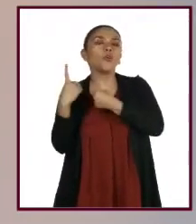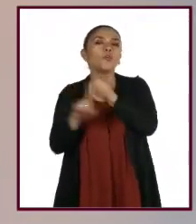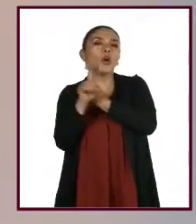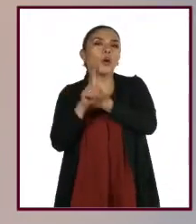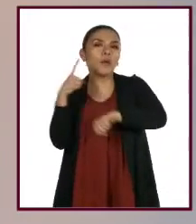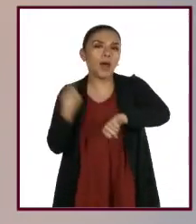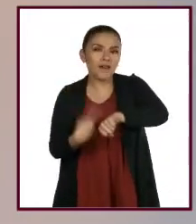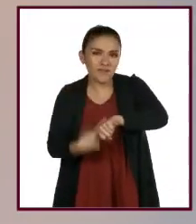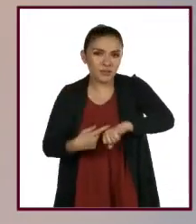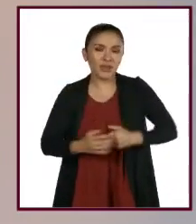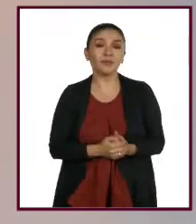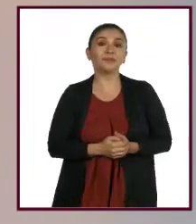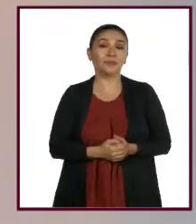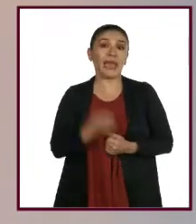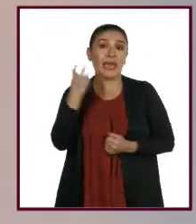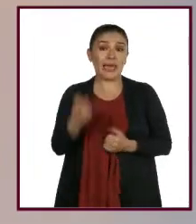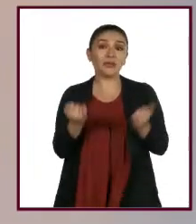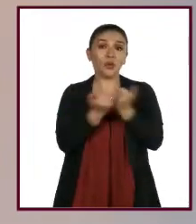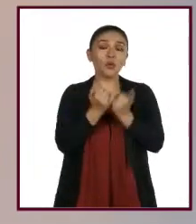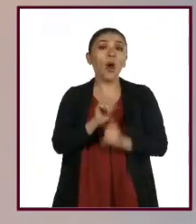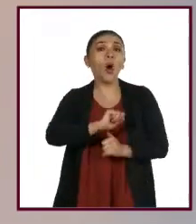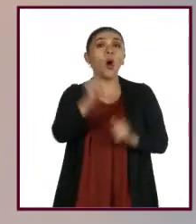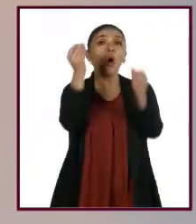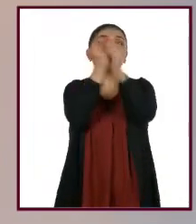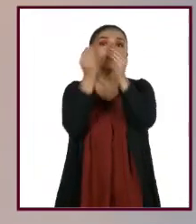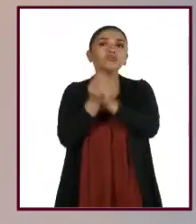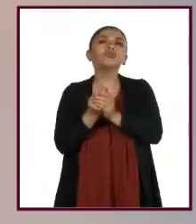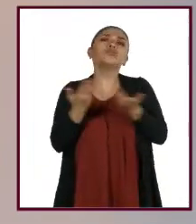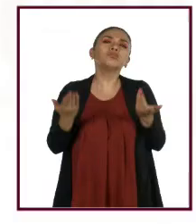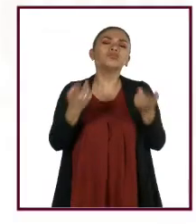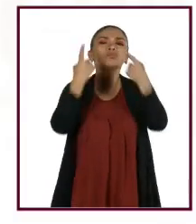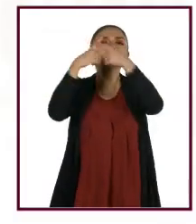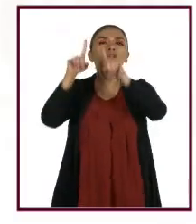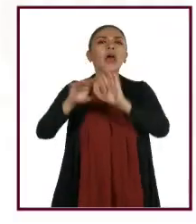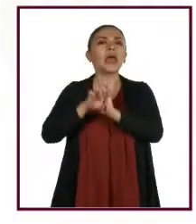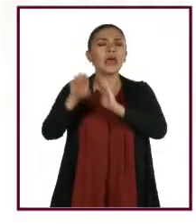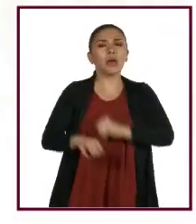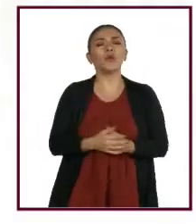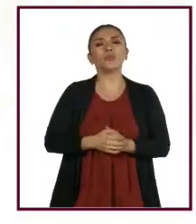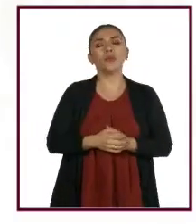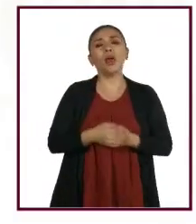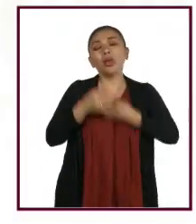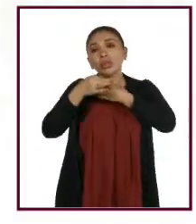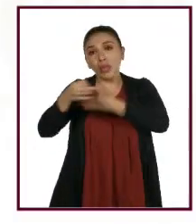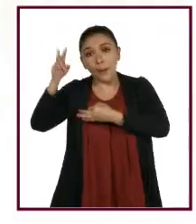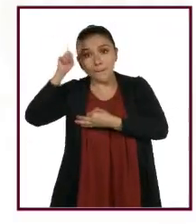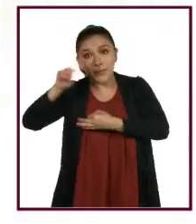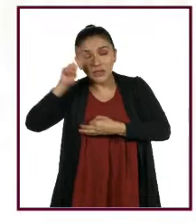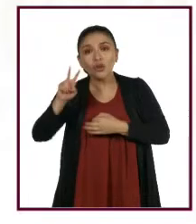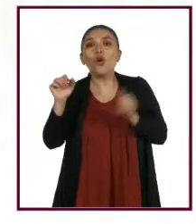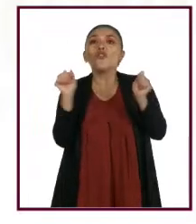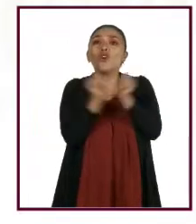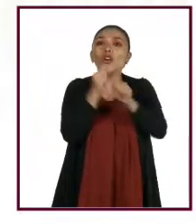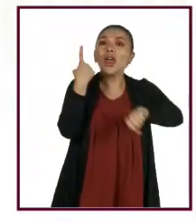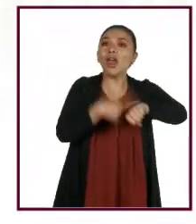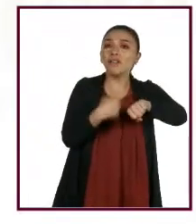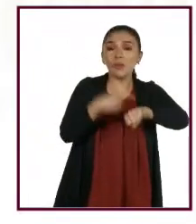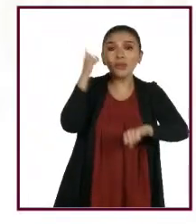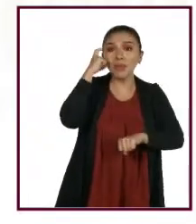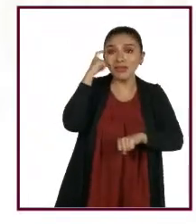aquí tenemos también la relación de algunos otros tipos de modelos que pueden ser una adicción secundaria a la enfermedad mental,